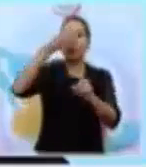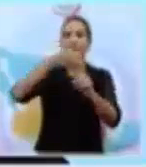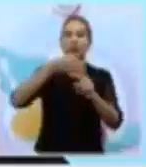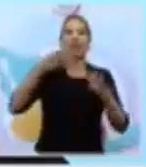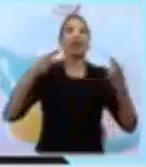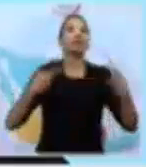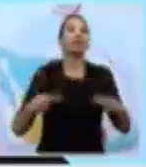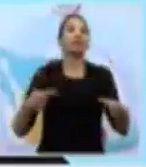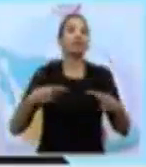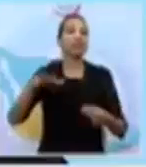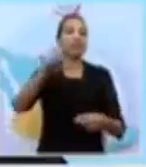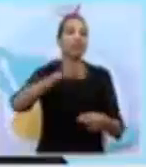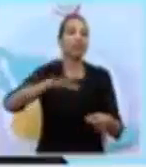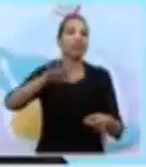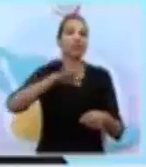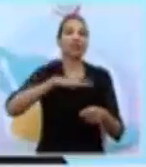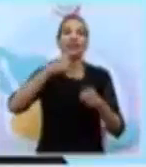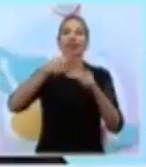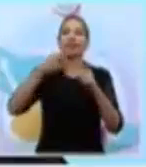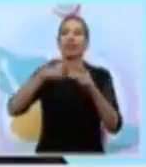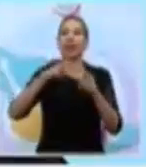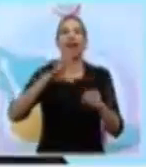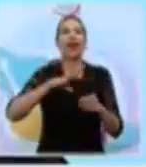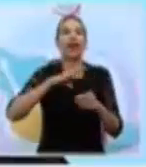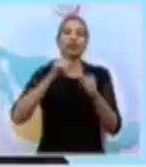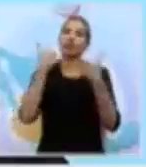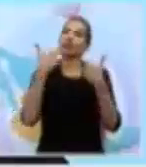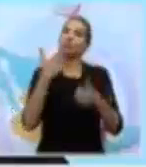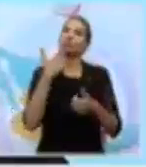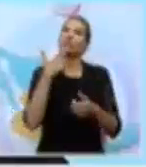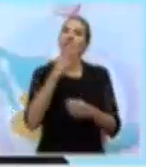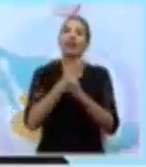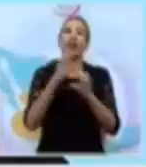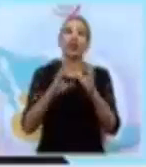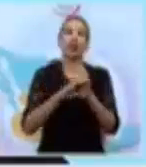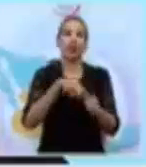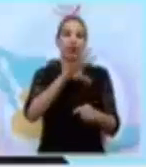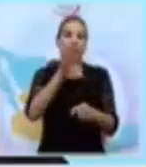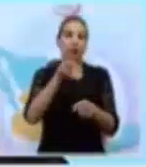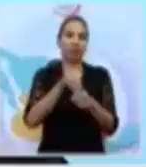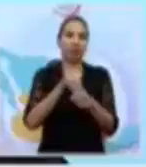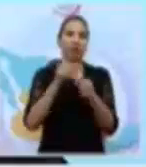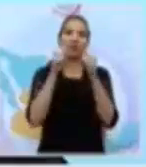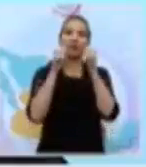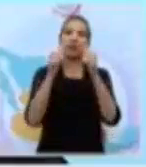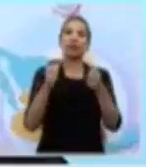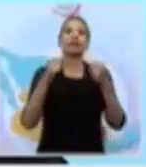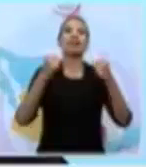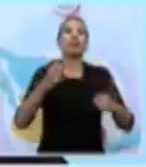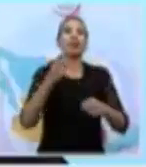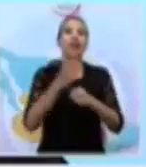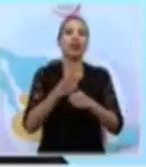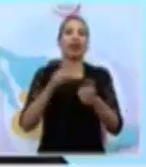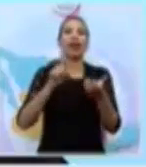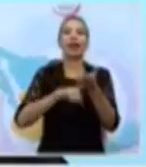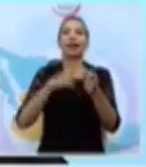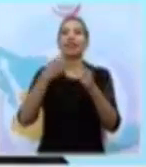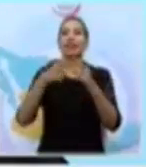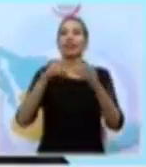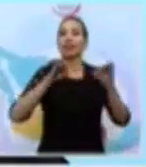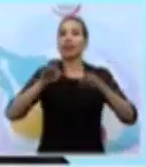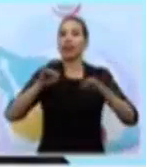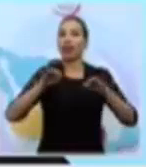aquellos que ya usufruyen de varios privilegios y de limitado acceso a seguridad social y a un